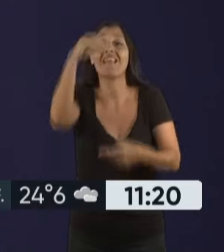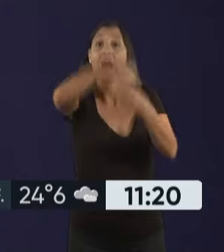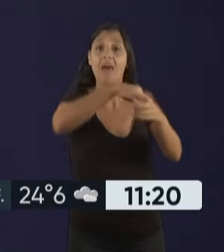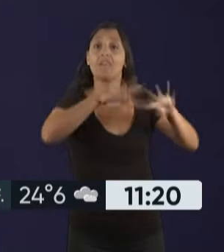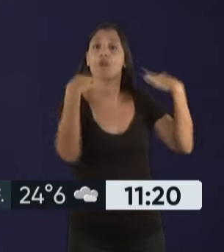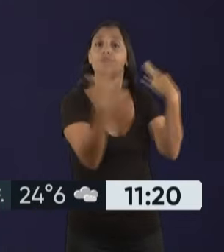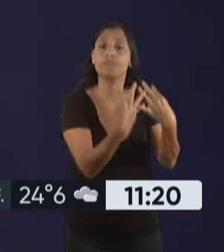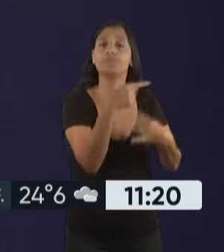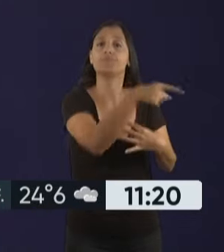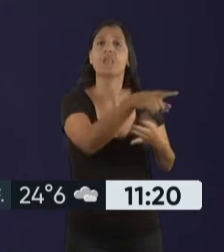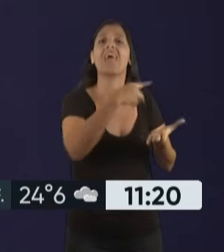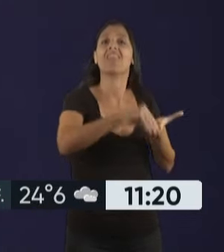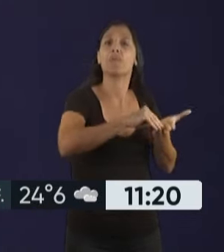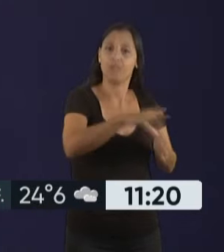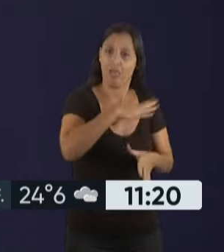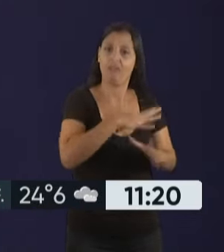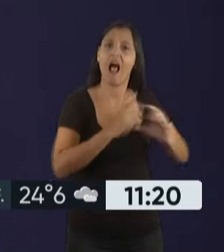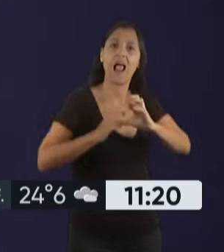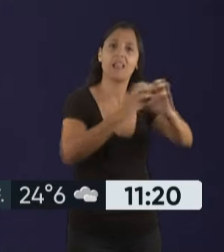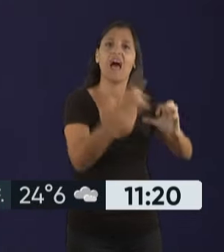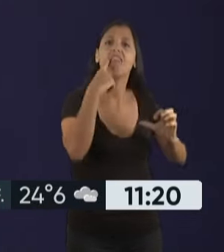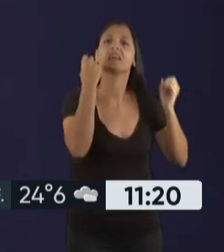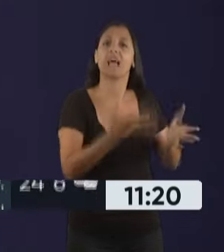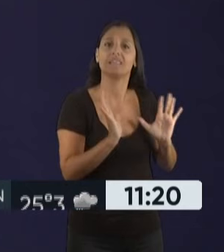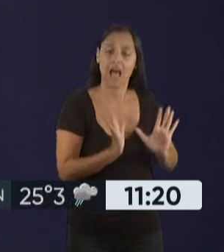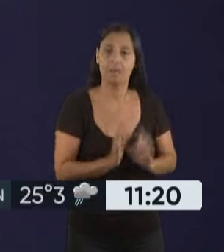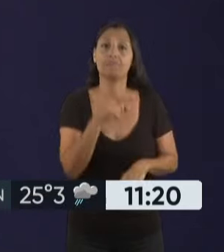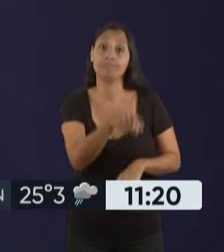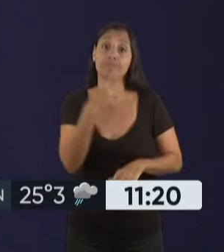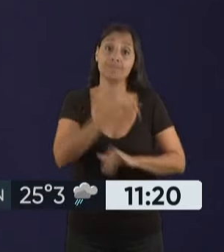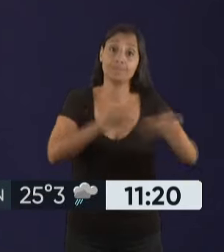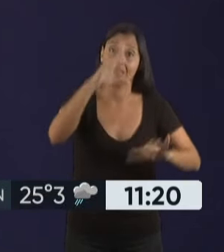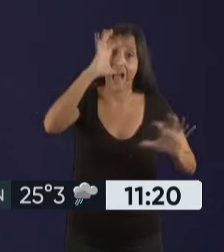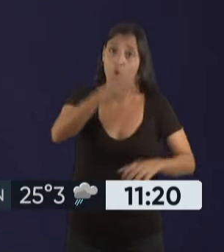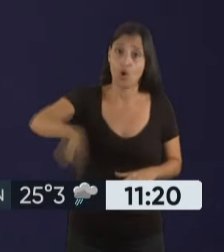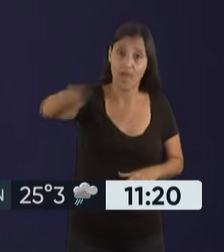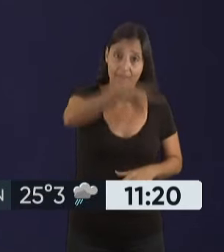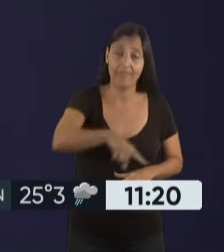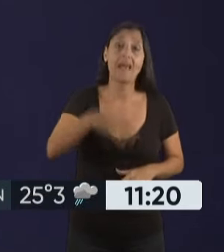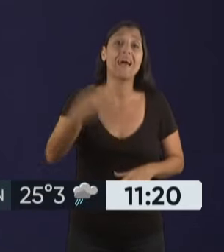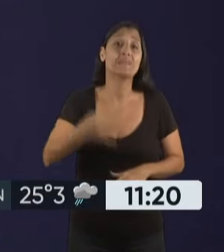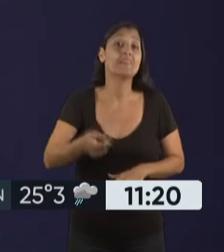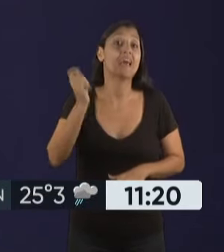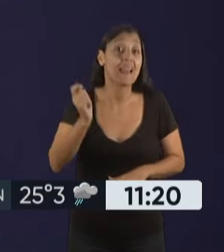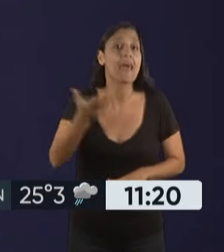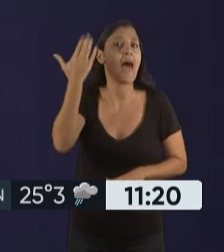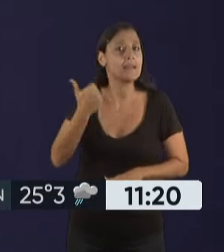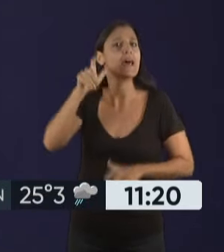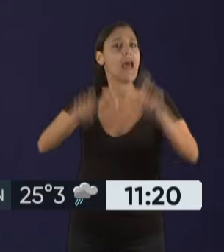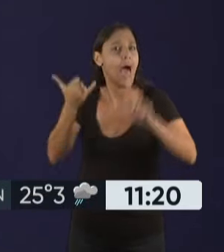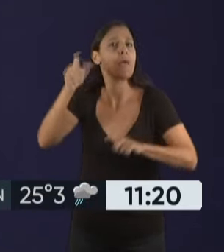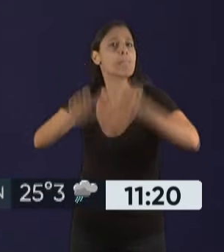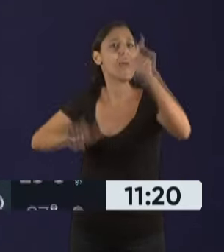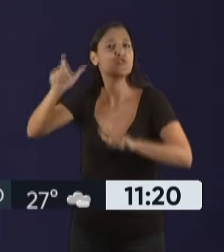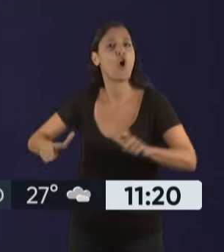cámara en la cámara de diputados Eh Esto se los recuerdo a todos especialmente a los que ayer festejaron